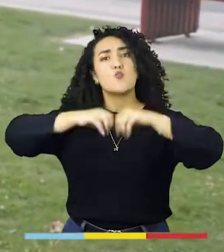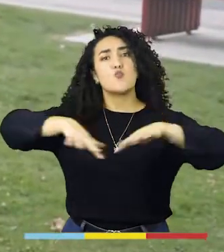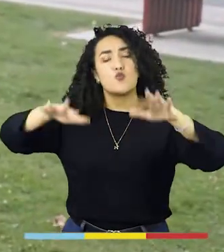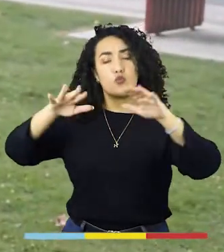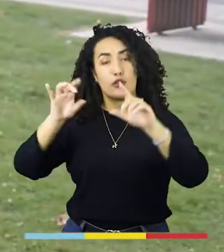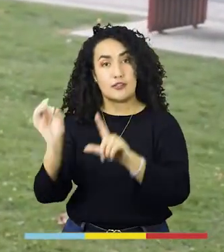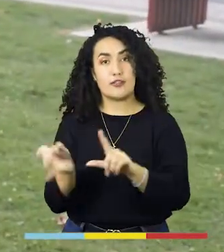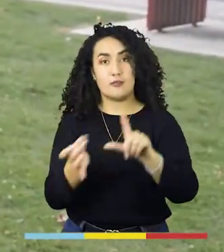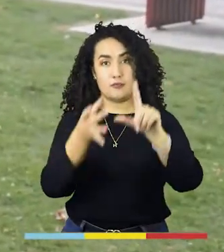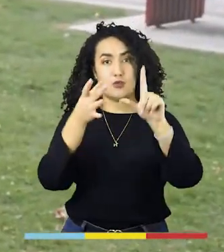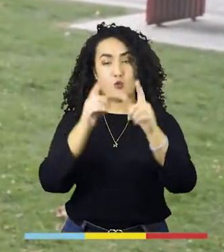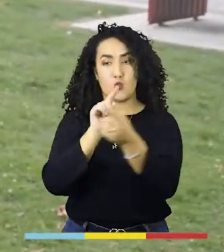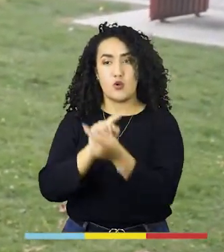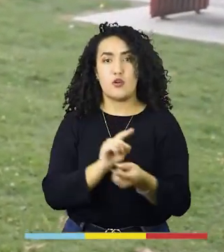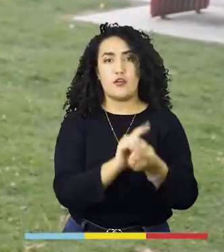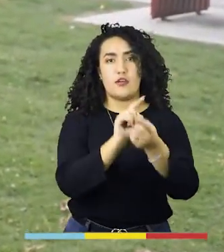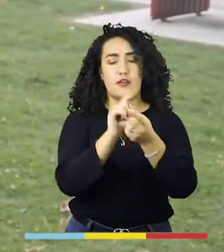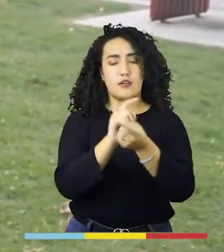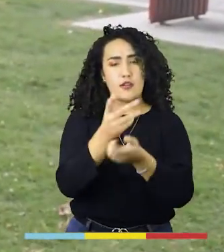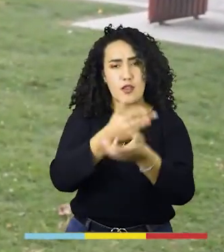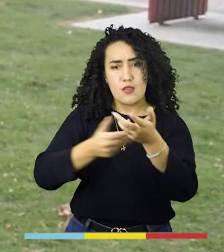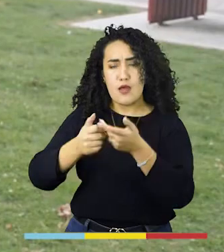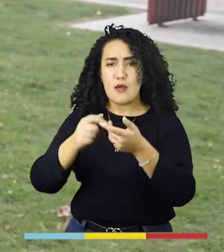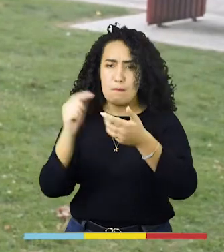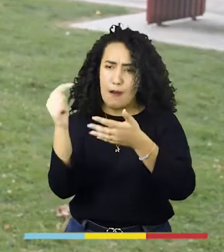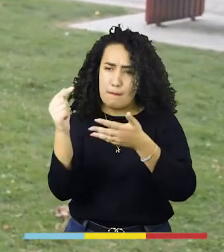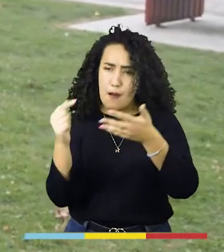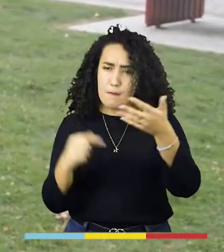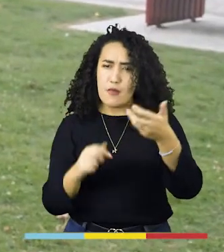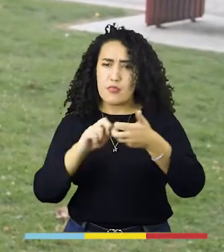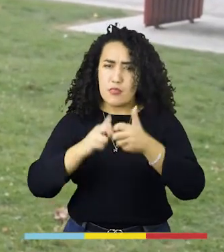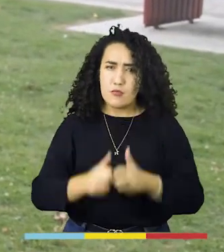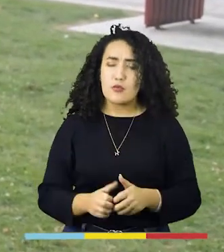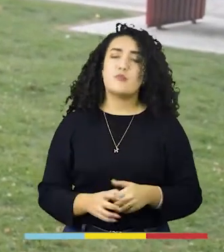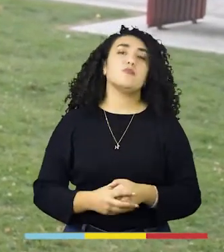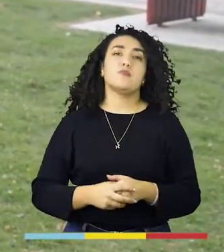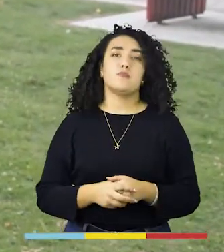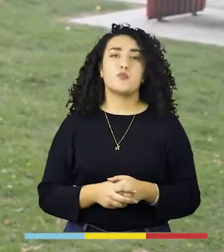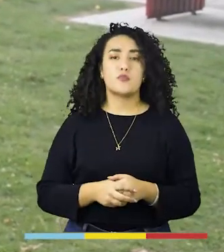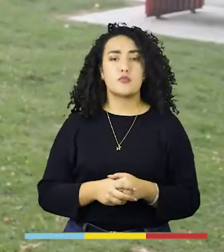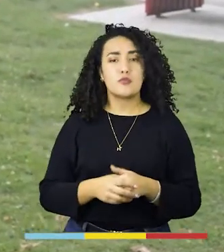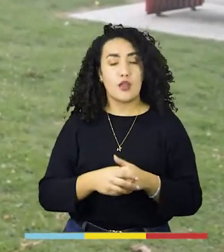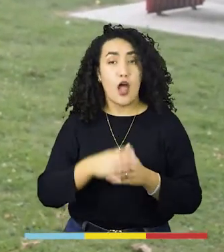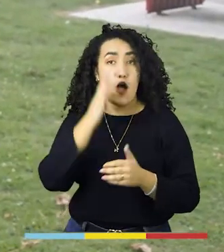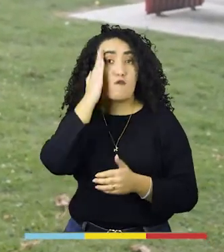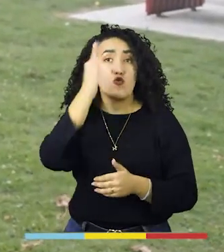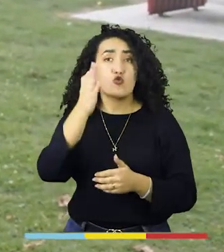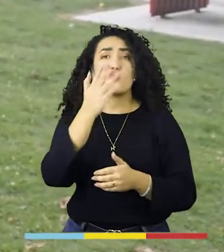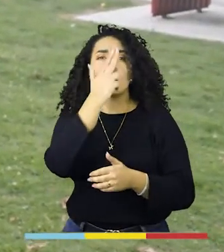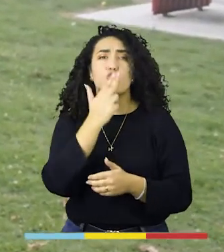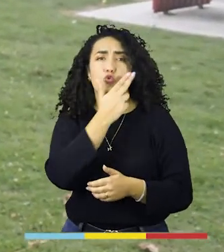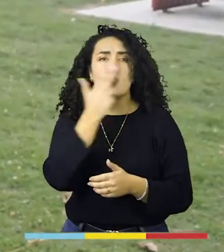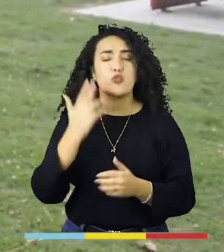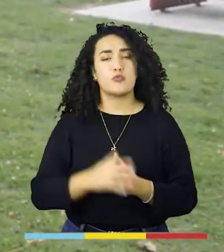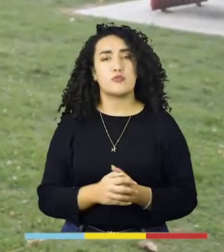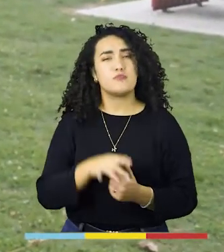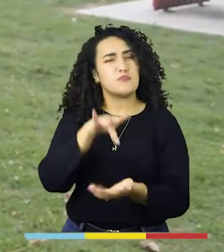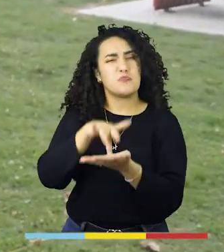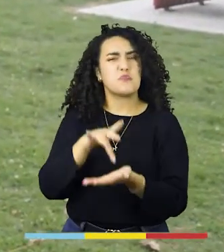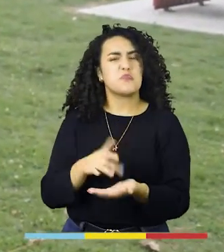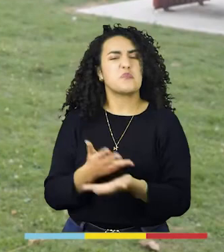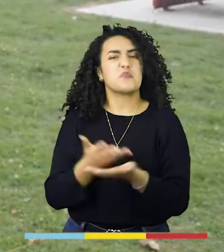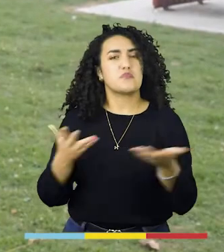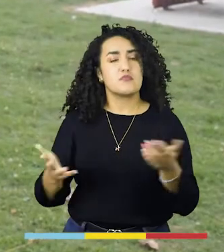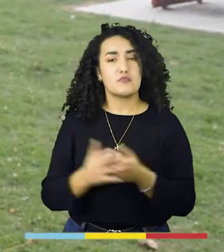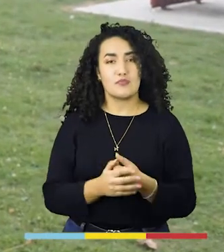tercer proceso se llama audiencia pública. En este hacemos un encuentro virtual en donde podemos socializar las dificultades y logros y a partir de